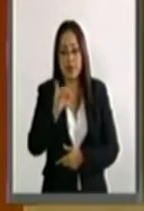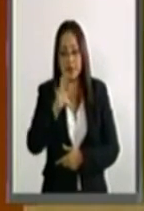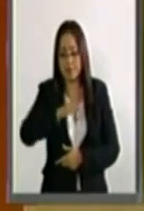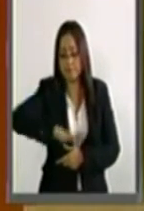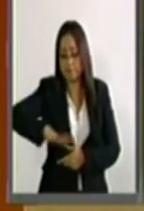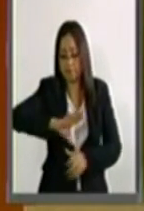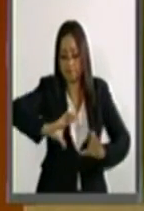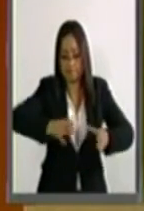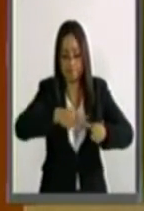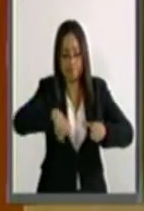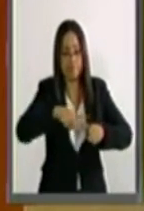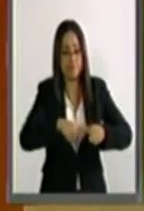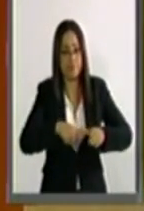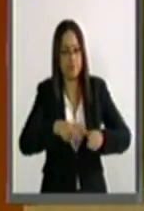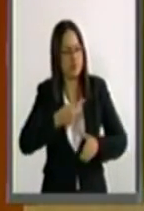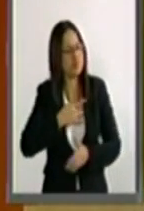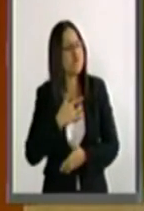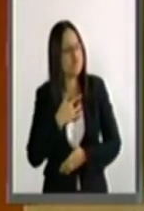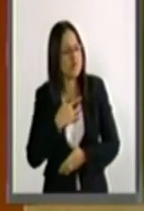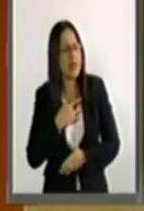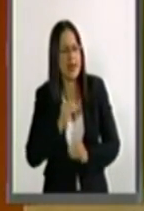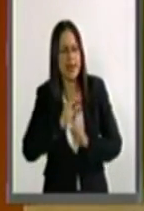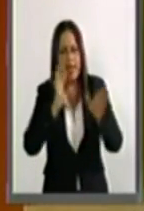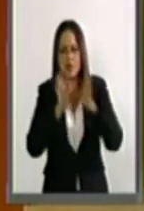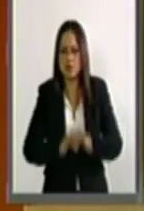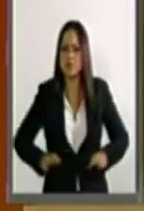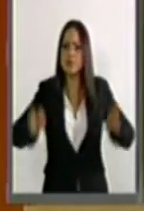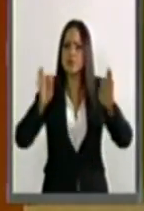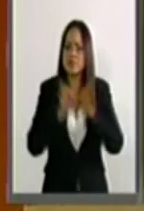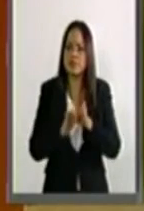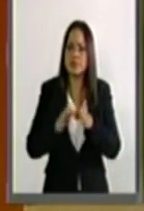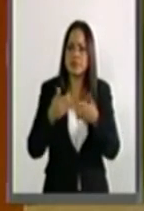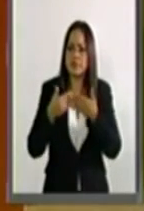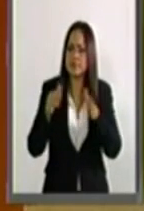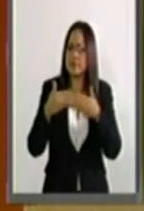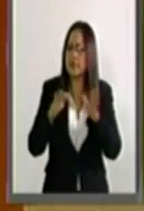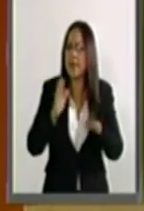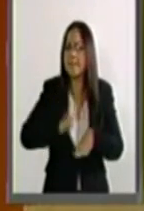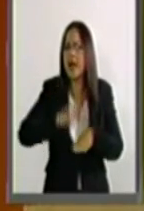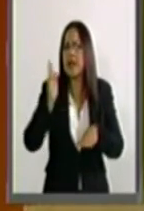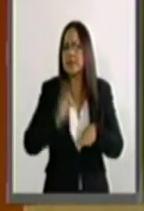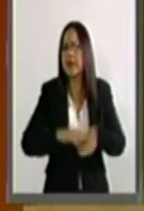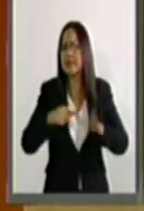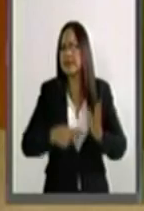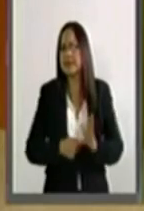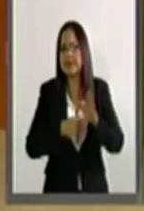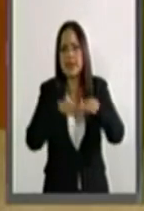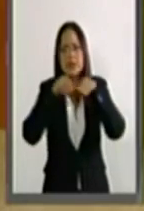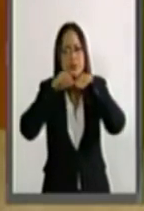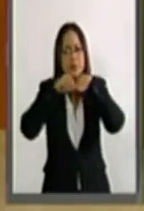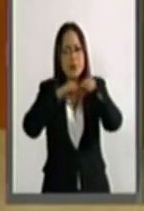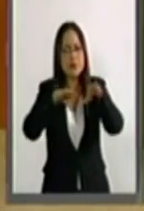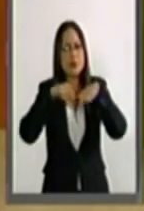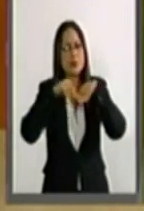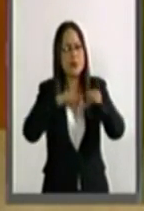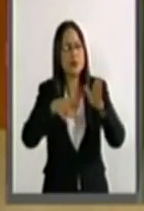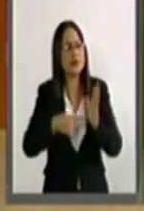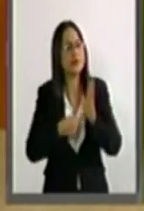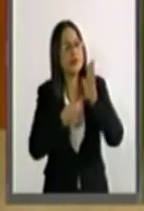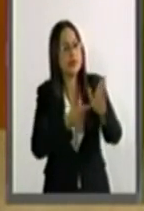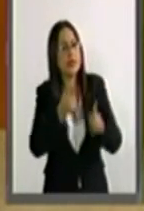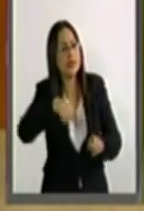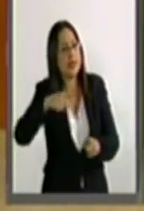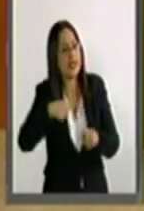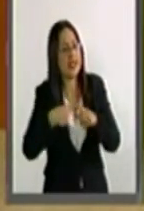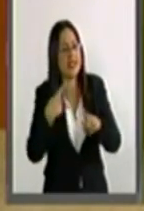Institucional, consideramos necesario una amplia e integral campaña de difusión por parte